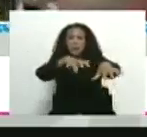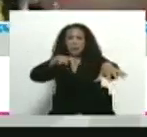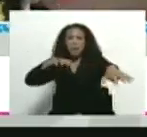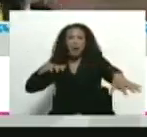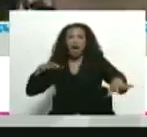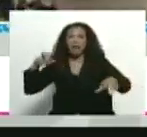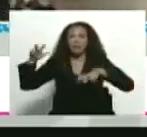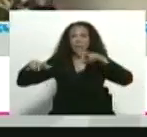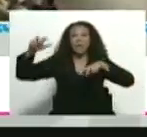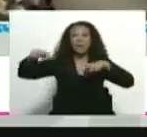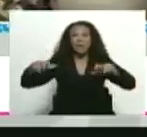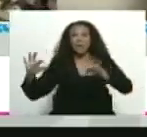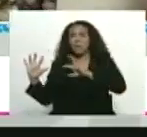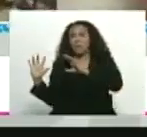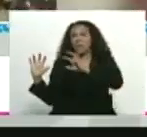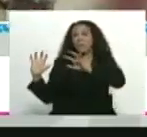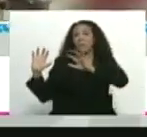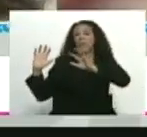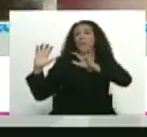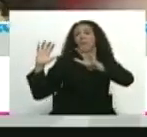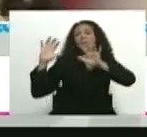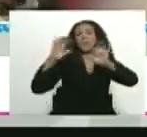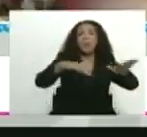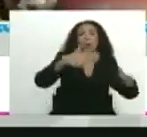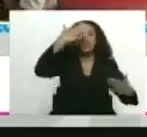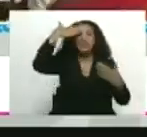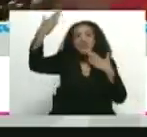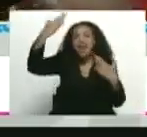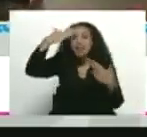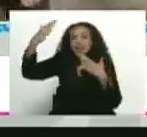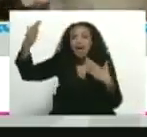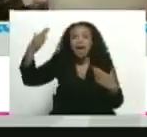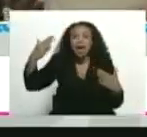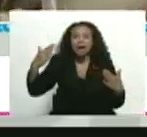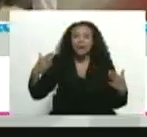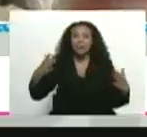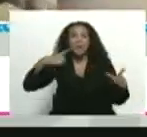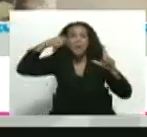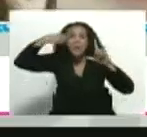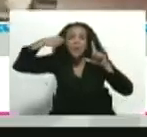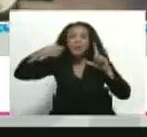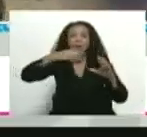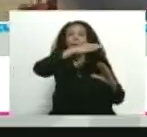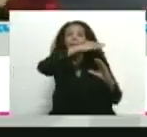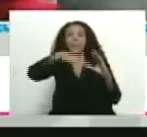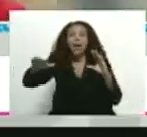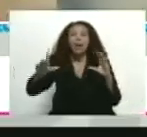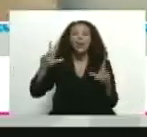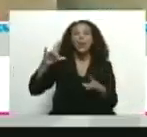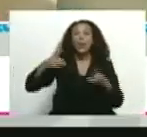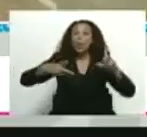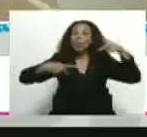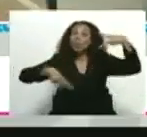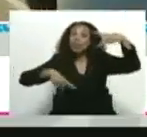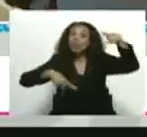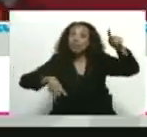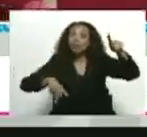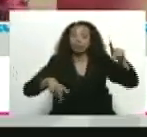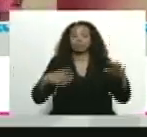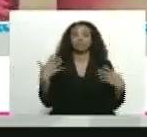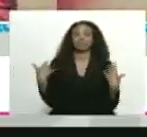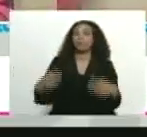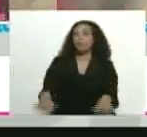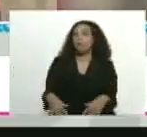de la camioneta y vinieron todos corriendo, los saludé y de ahí alguien filmó y salió un TikTok que ha roto récord